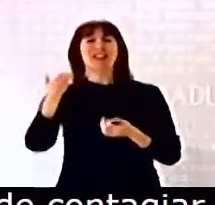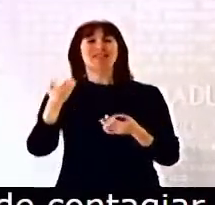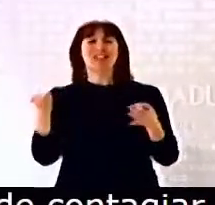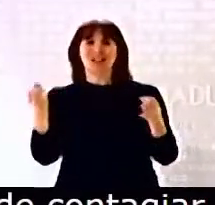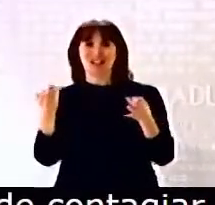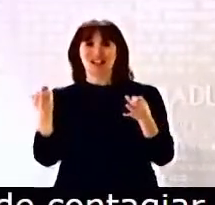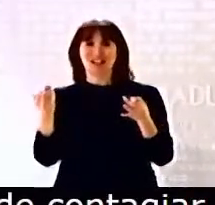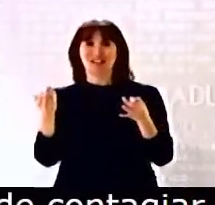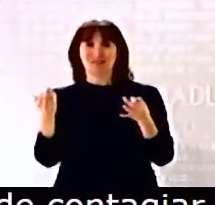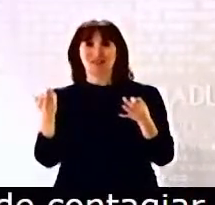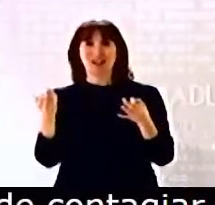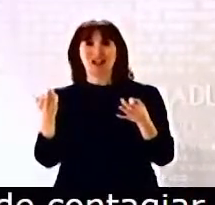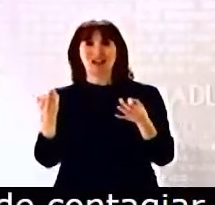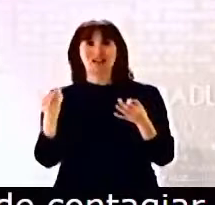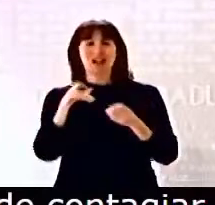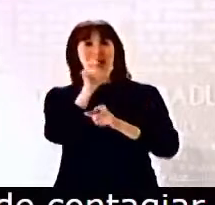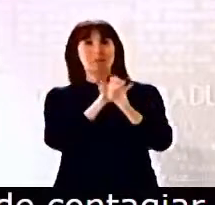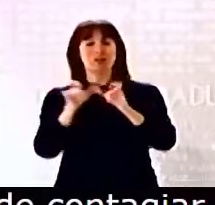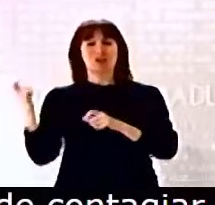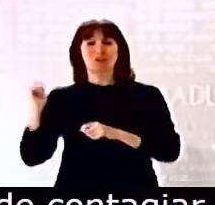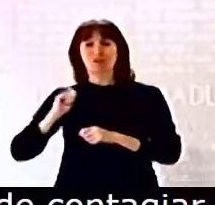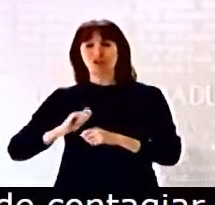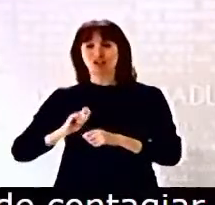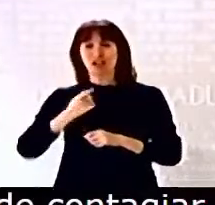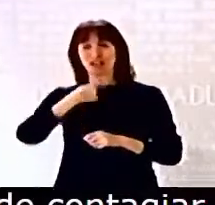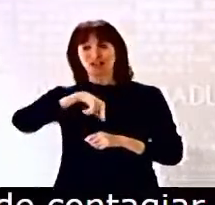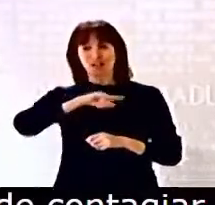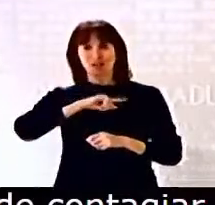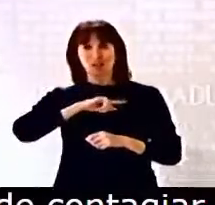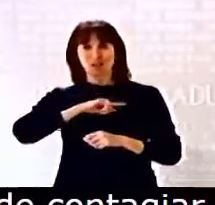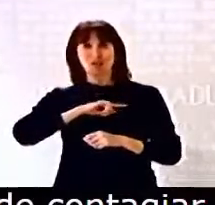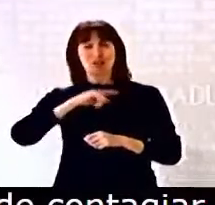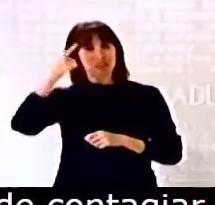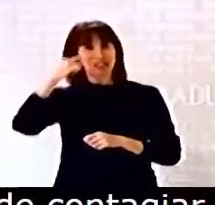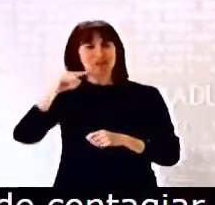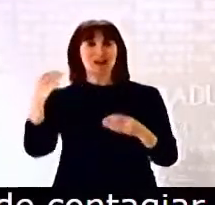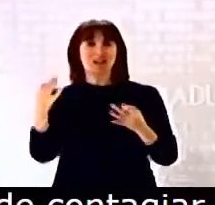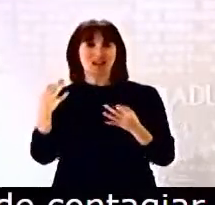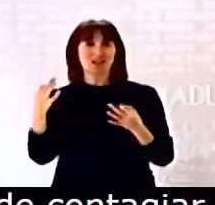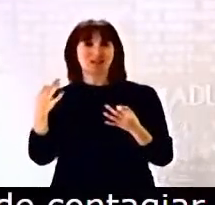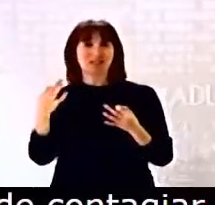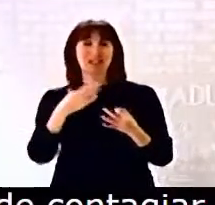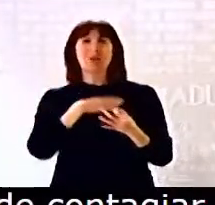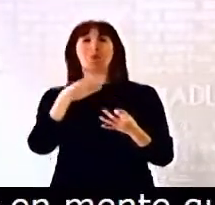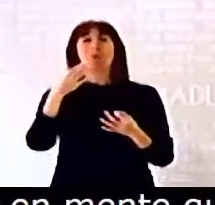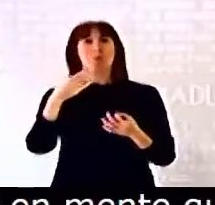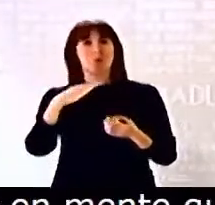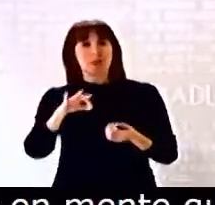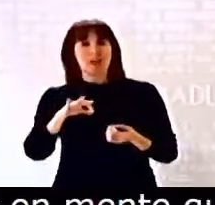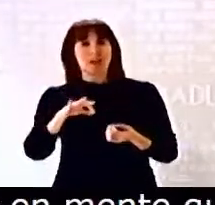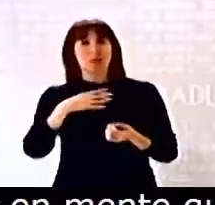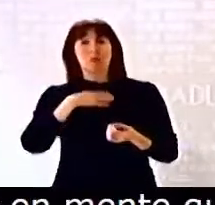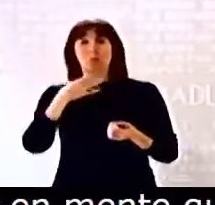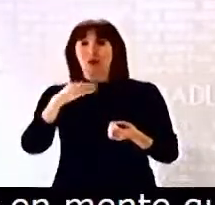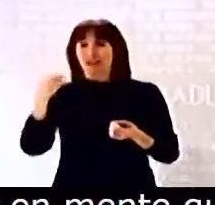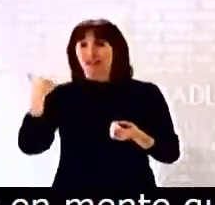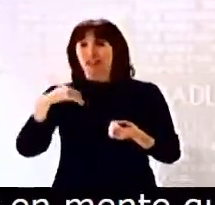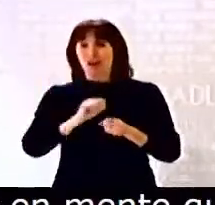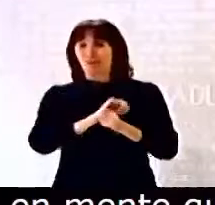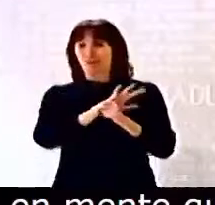que nuestros clínicos tengan en mente que puede darse la